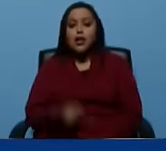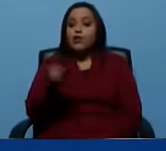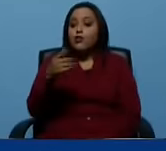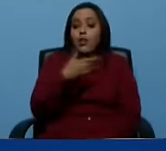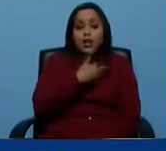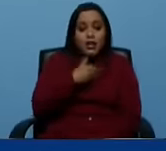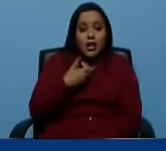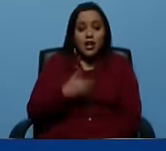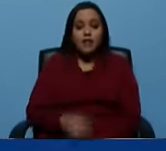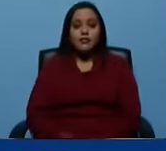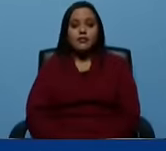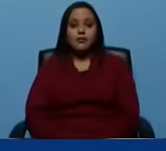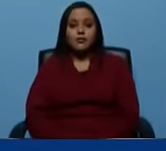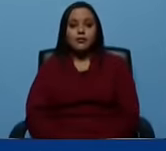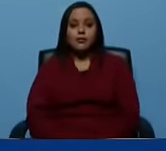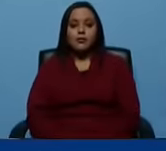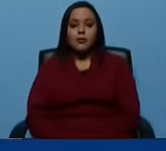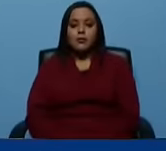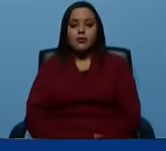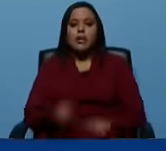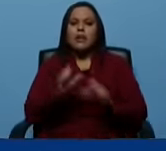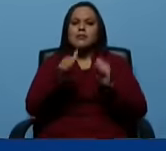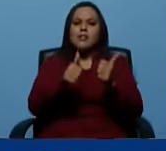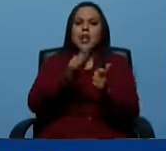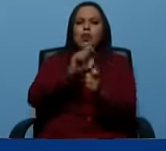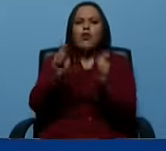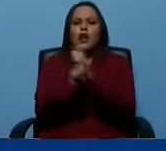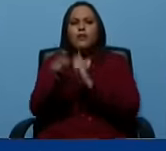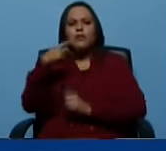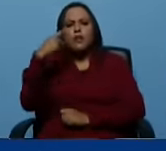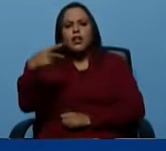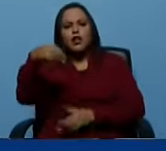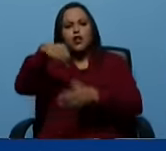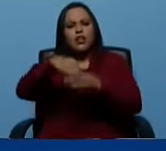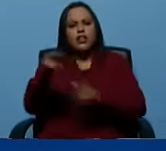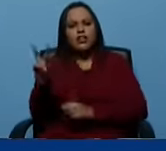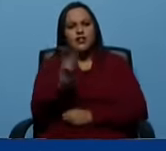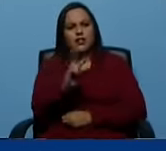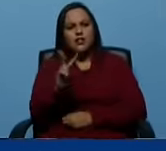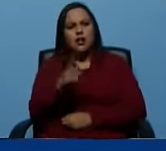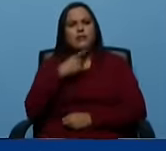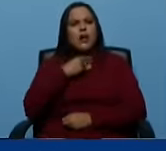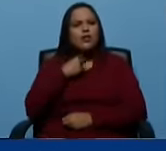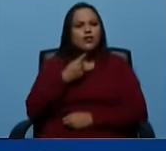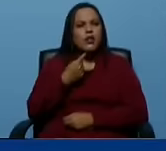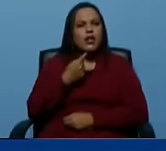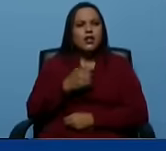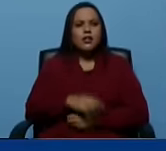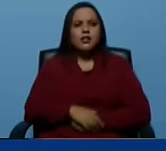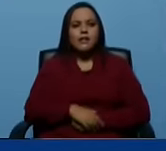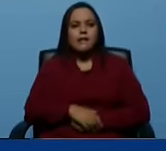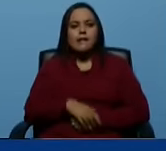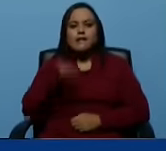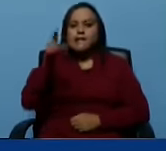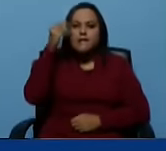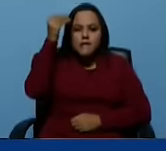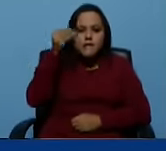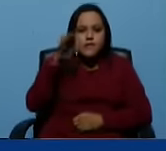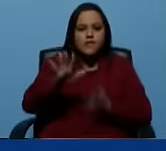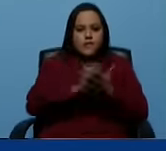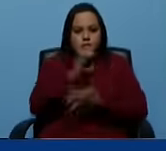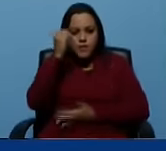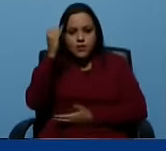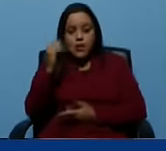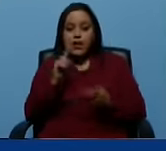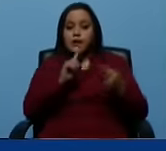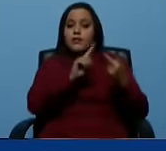para iniciar una transición política en Venezuela. Me gustaría escuchar su opinión al respecto. La